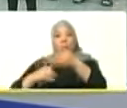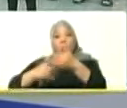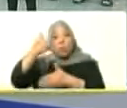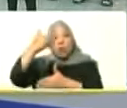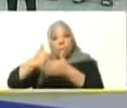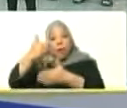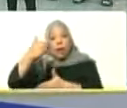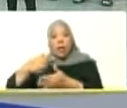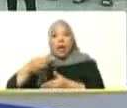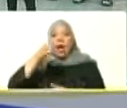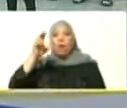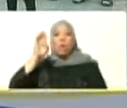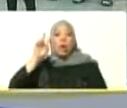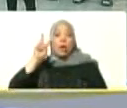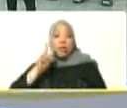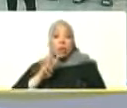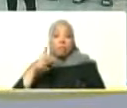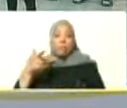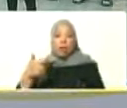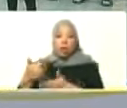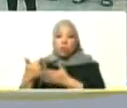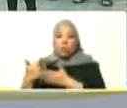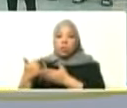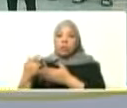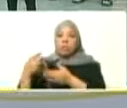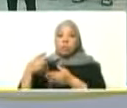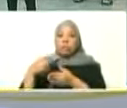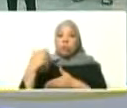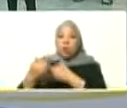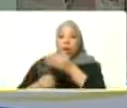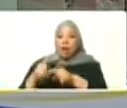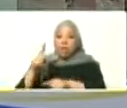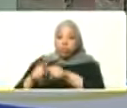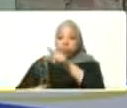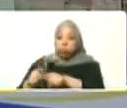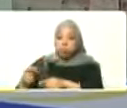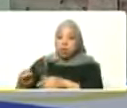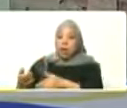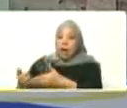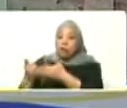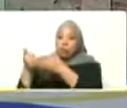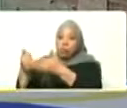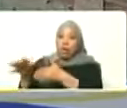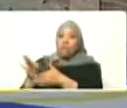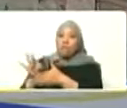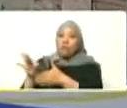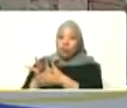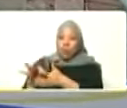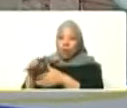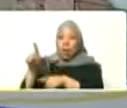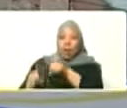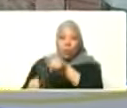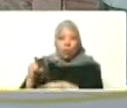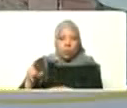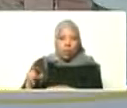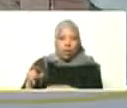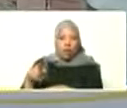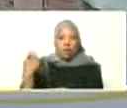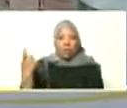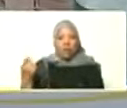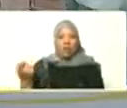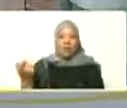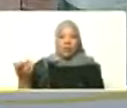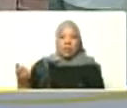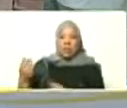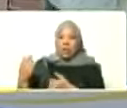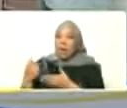servida, de poner las cosas funcionales. Y una vez funcionales, bueno, comenzar a servir al pueblo.